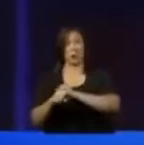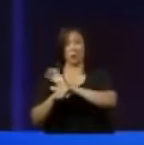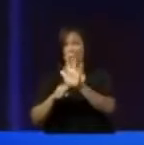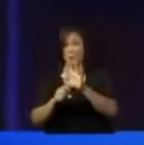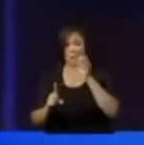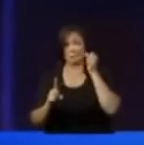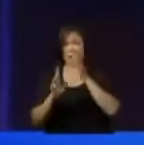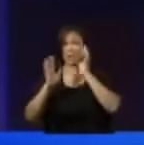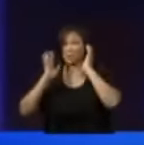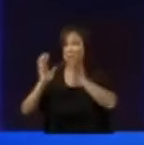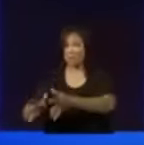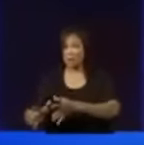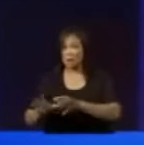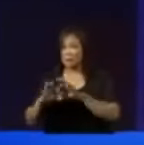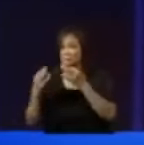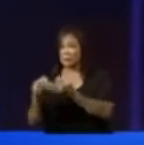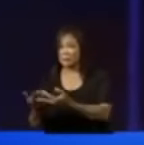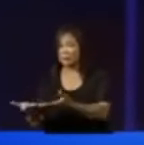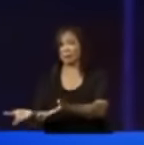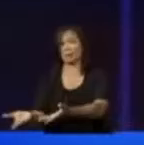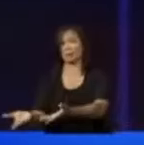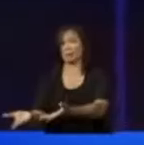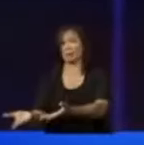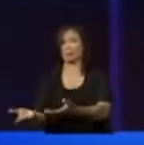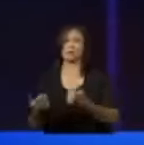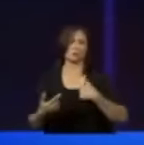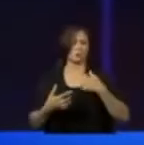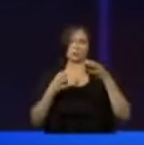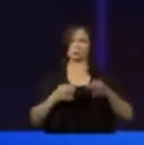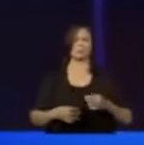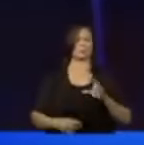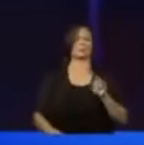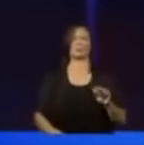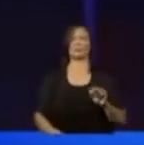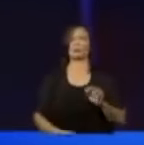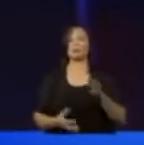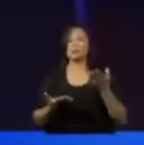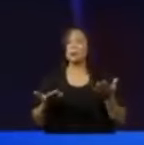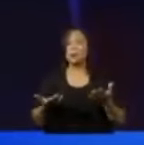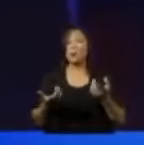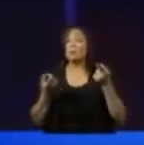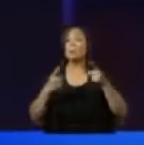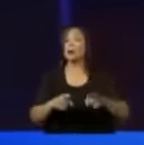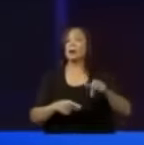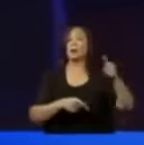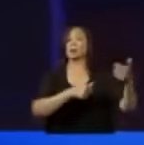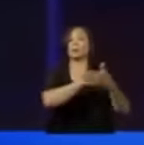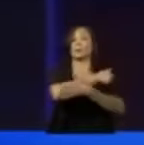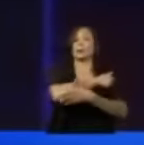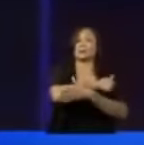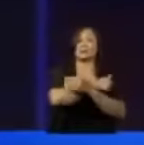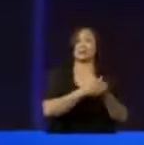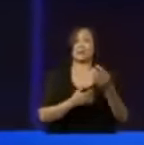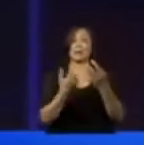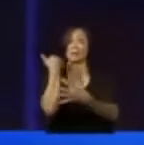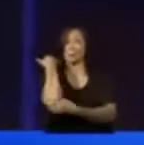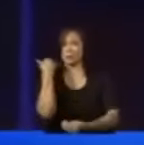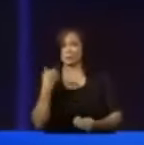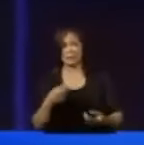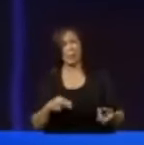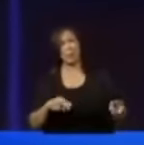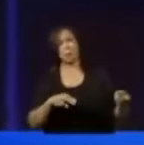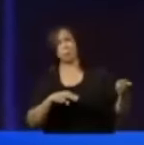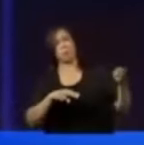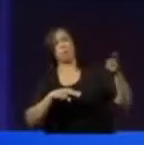precedentes dejar abandonadas esas familias. Yo decidí que no, porque si no, como pasó en muchos otros países, la pobreza se iba